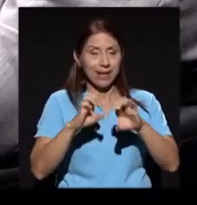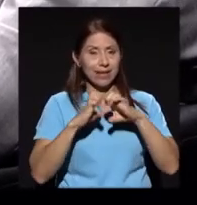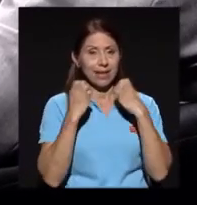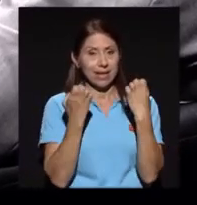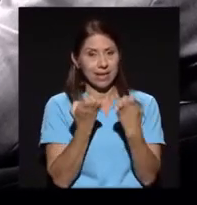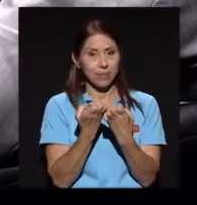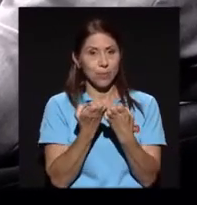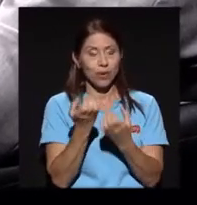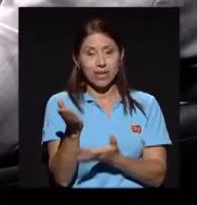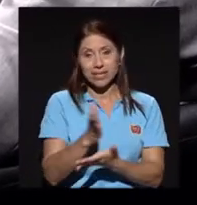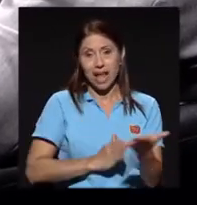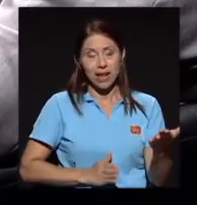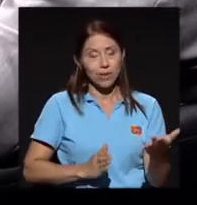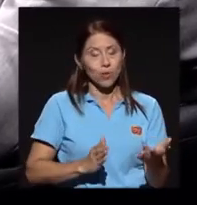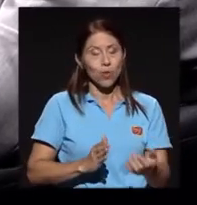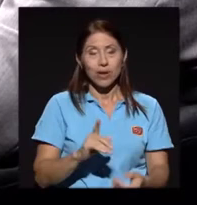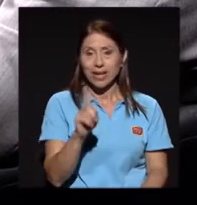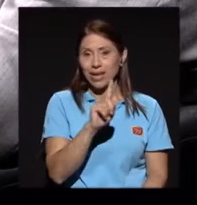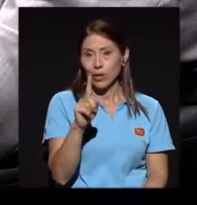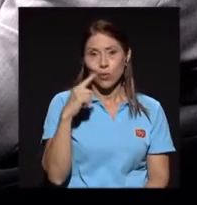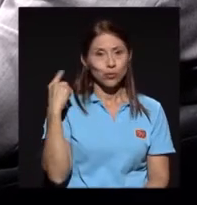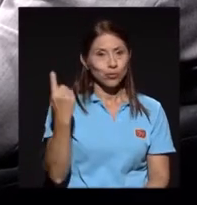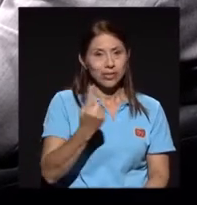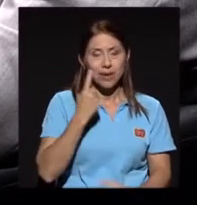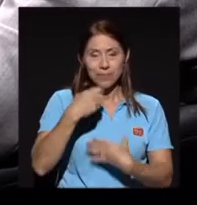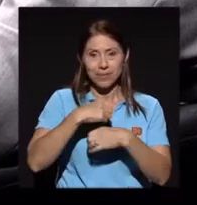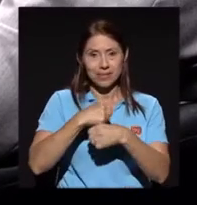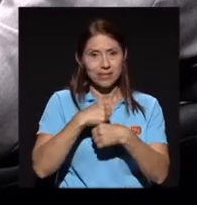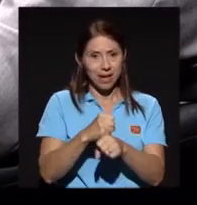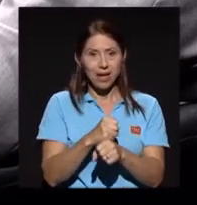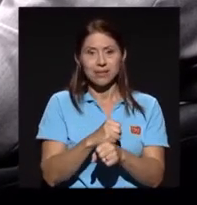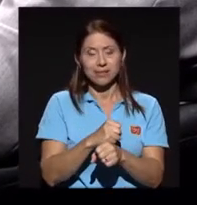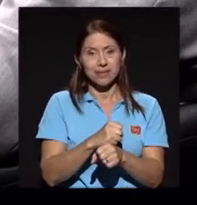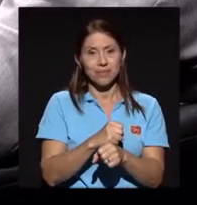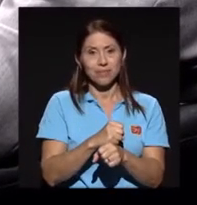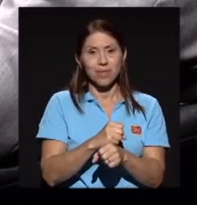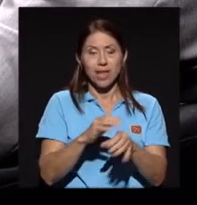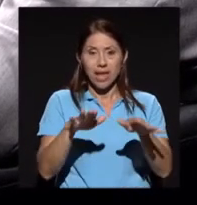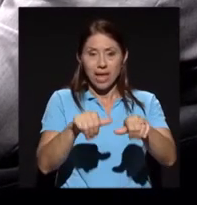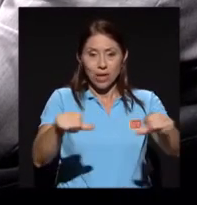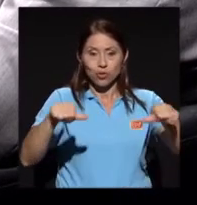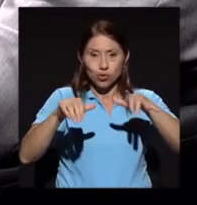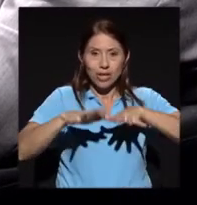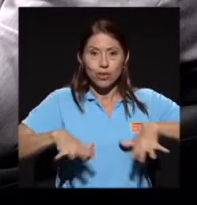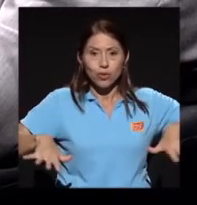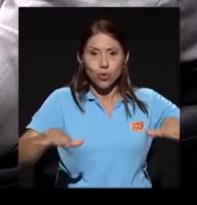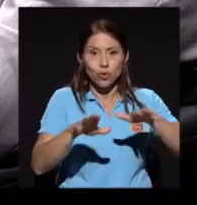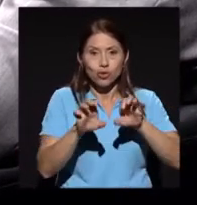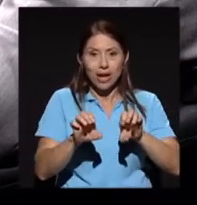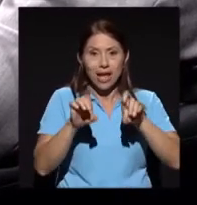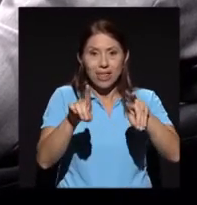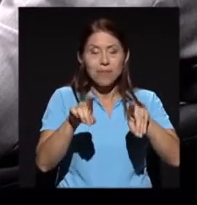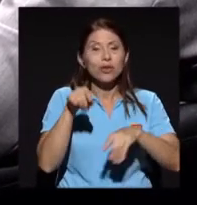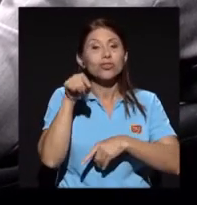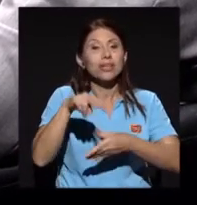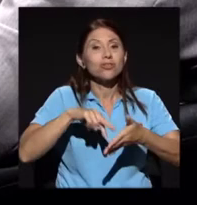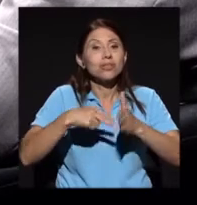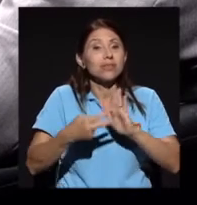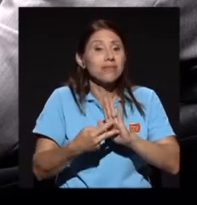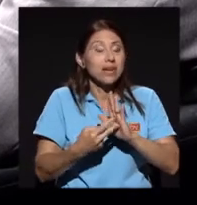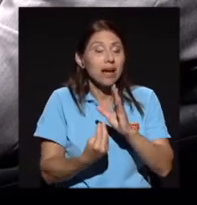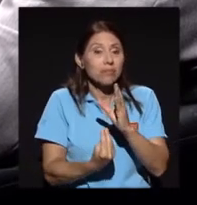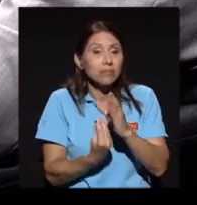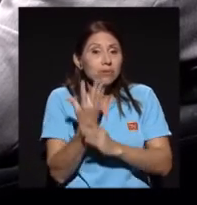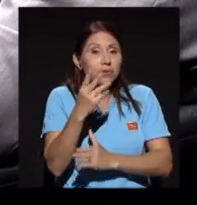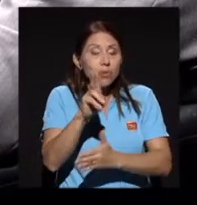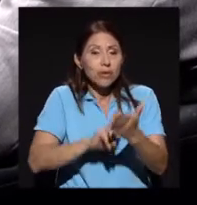que no siempre se hace en los entornos académicos, y eso es construcción de universidad y es